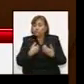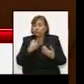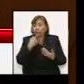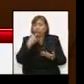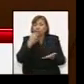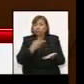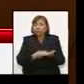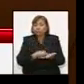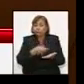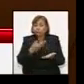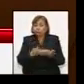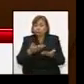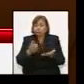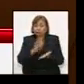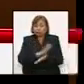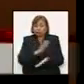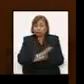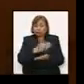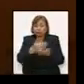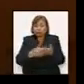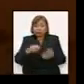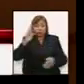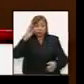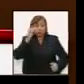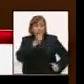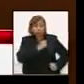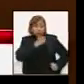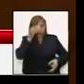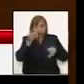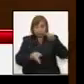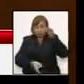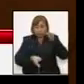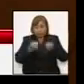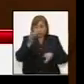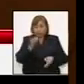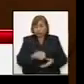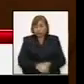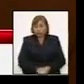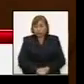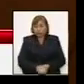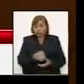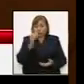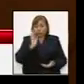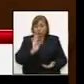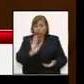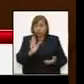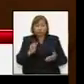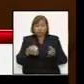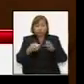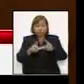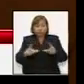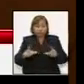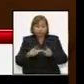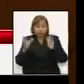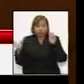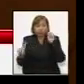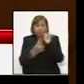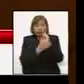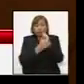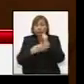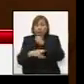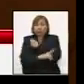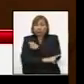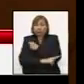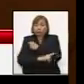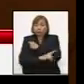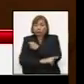debiéndose cursar los oficios respectivos a la policía judicial para su inmediata ubicación y captura a nivel nacional, debiendo